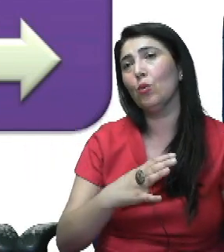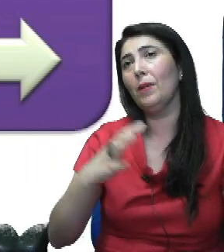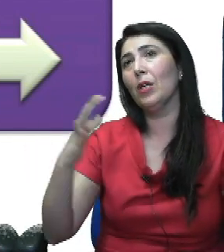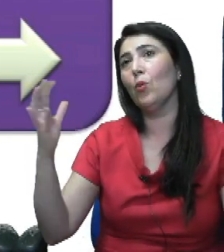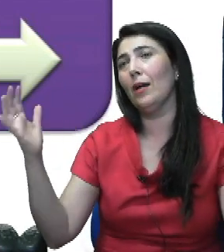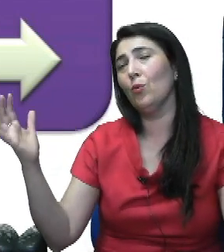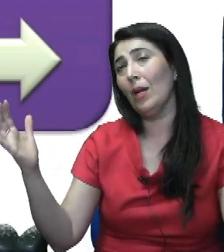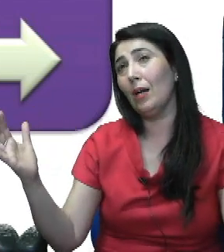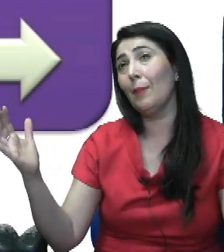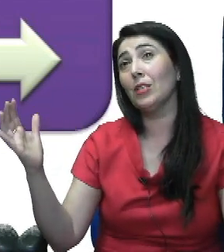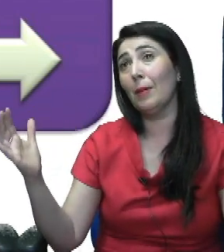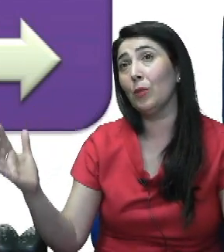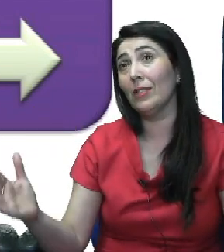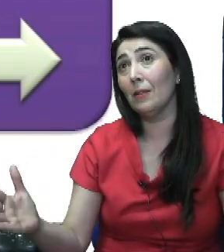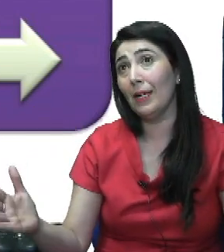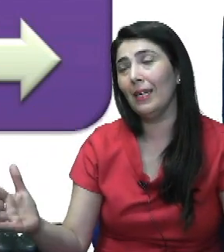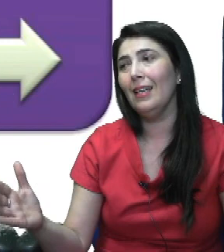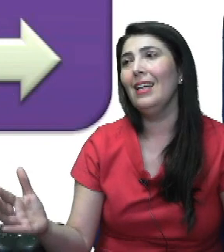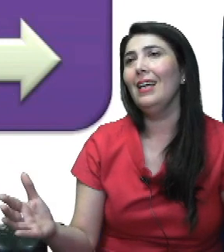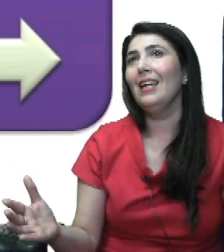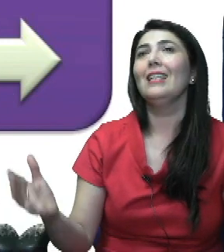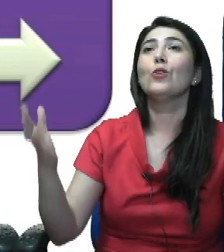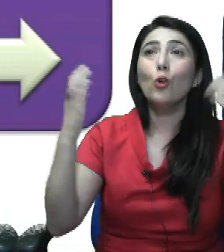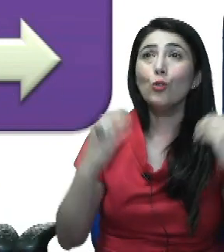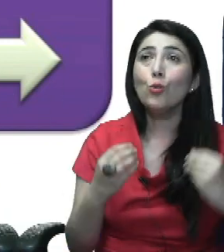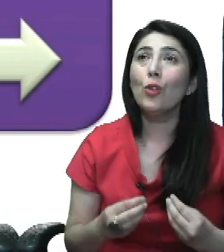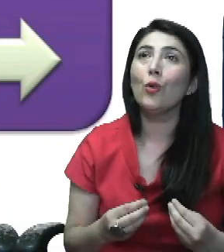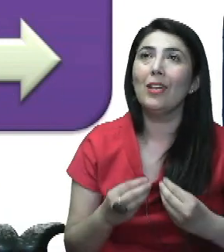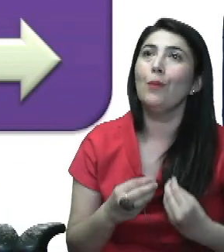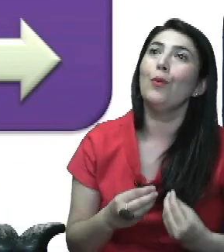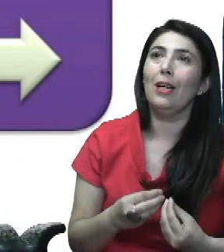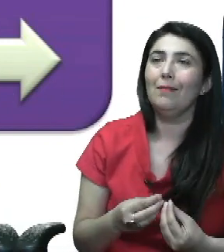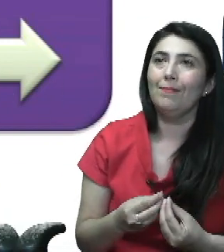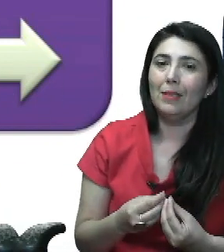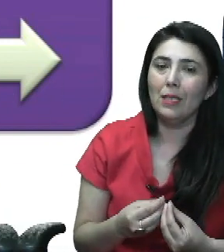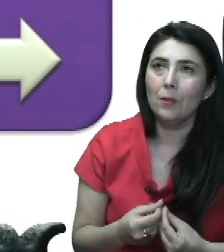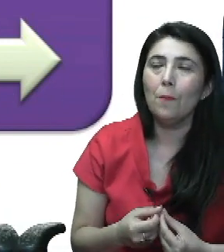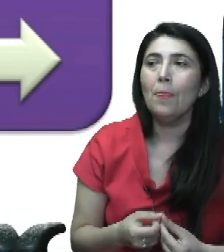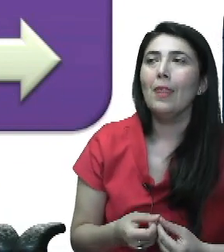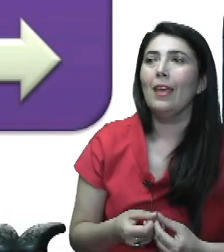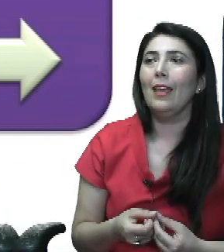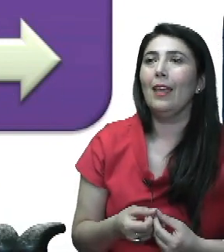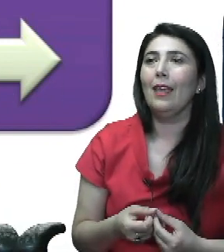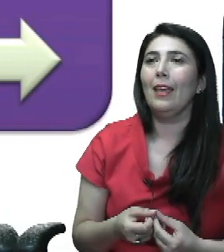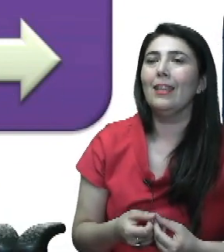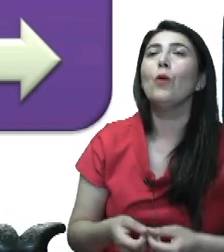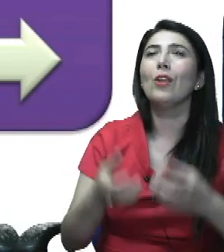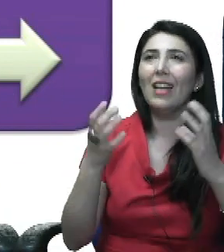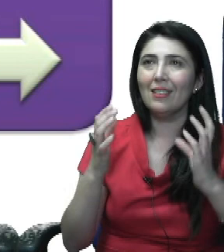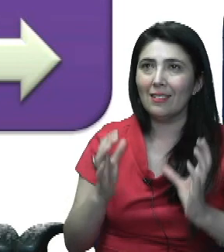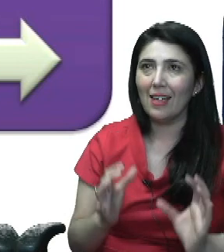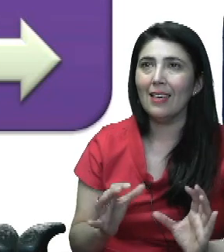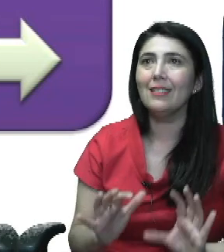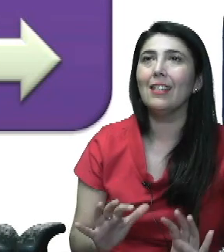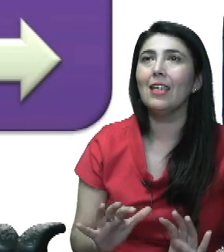normalmente su despliegue dura aproximadamente una semana, es co-construido con el equipo local, ¿cierto? De acuerdo a